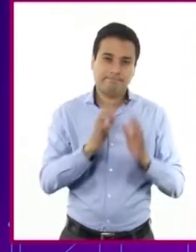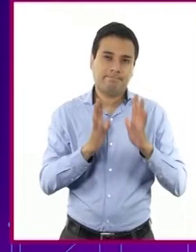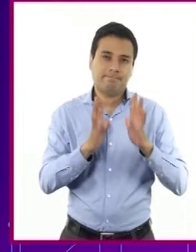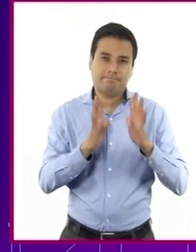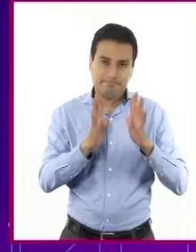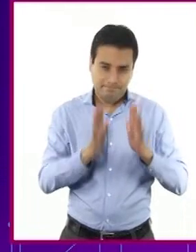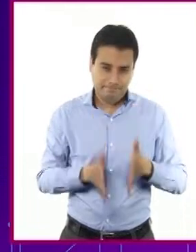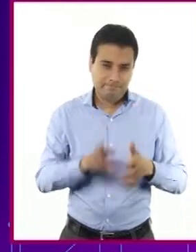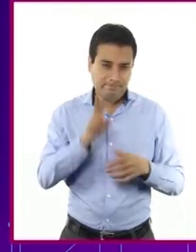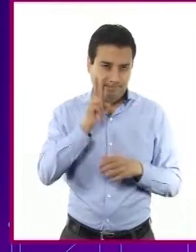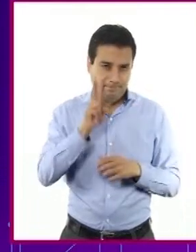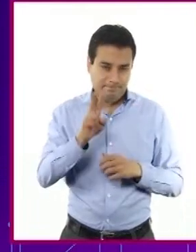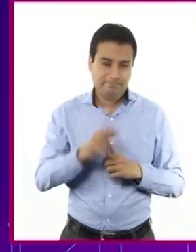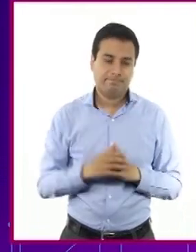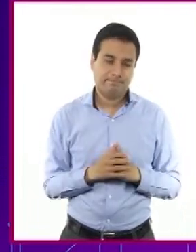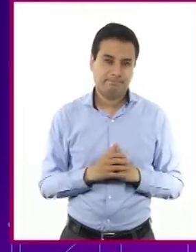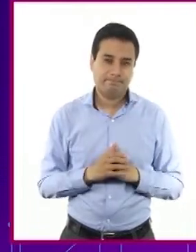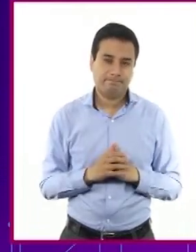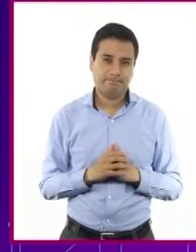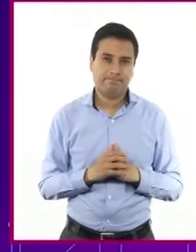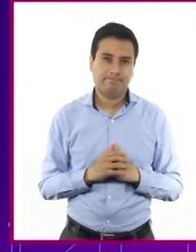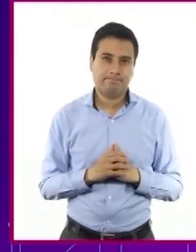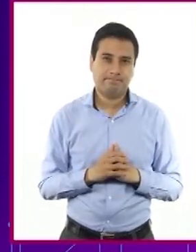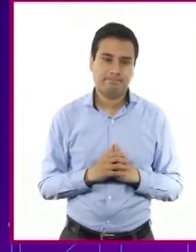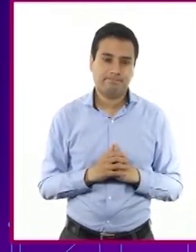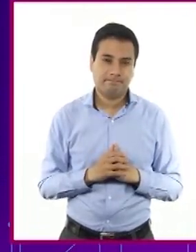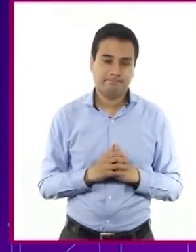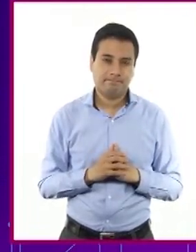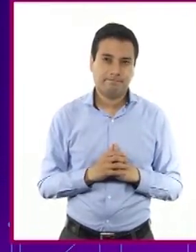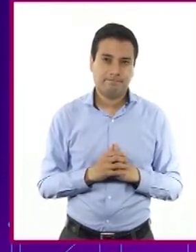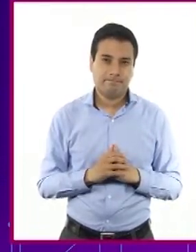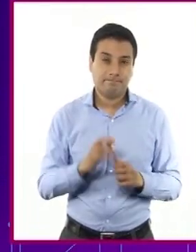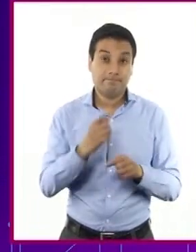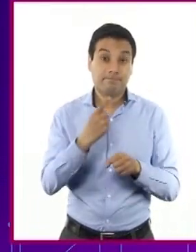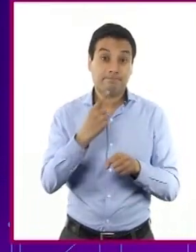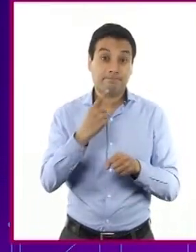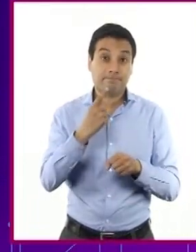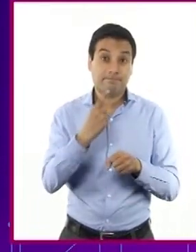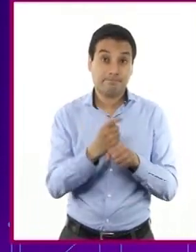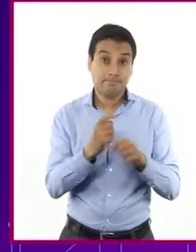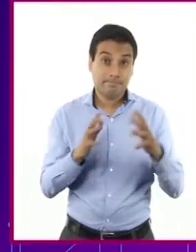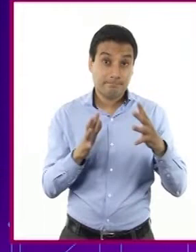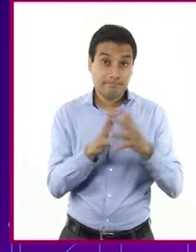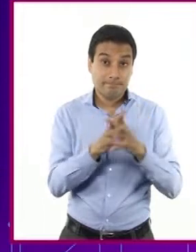que sucedió en el mundo después de la Primera Guerra Mundial,